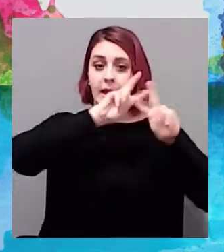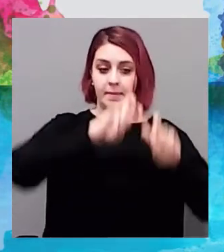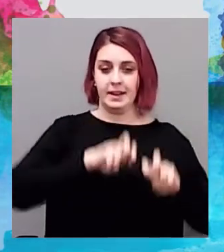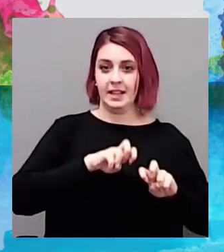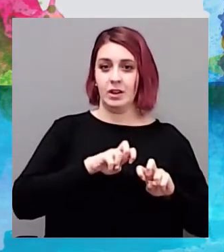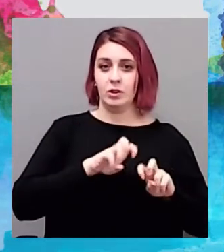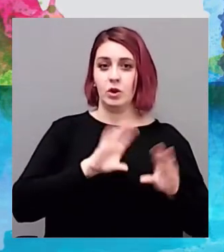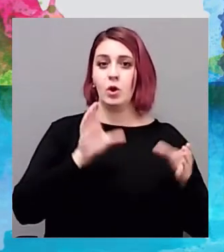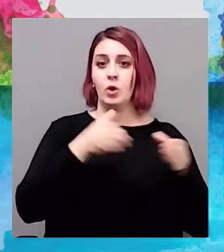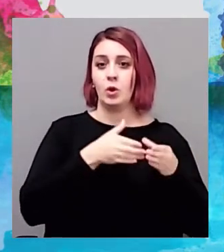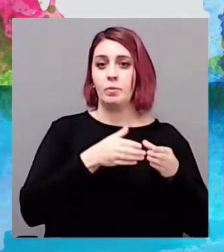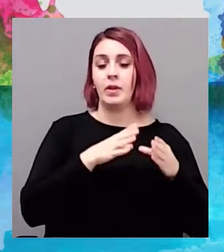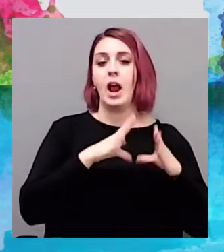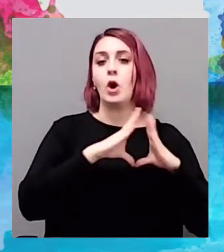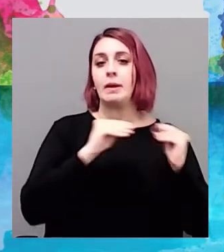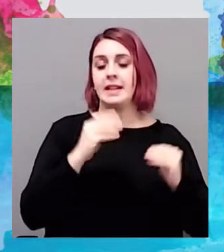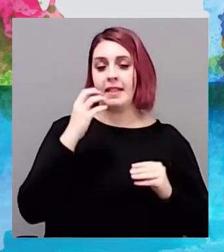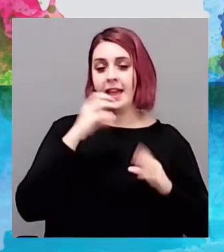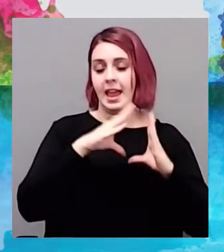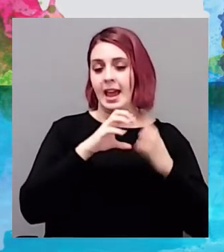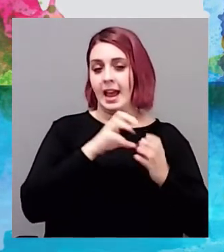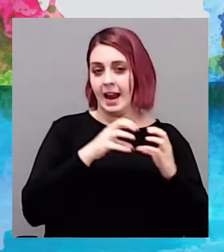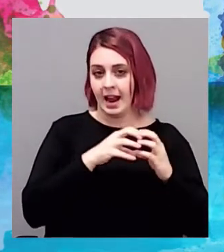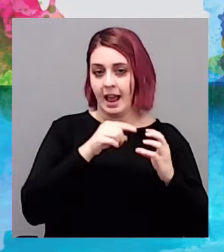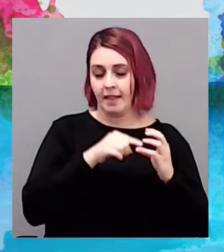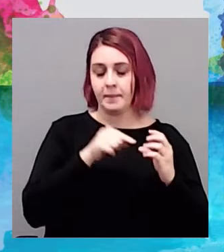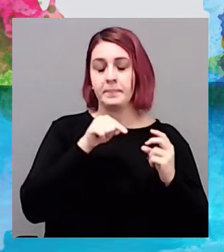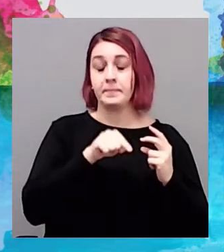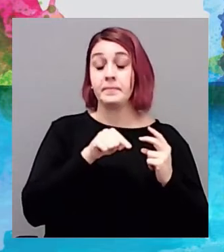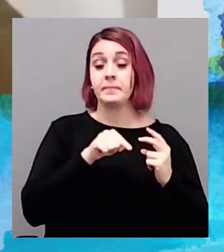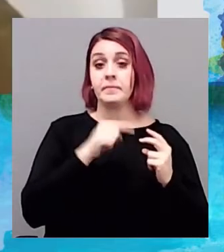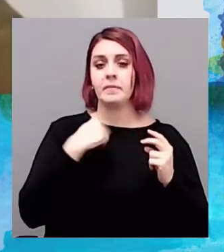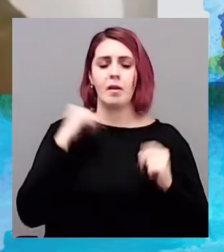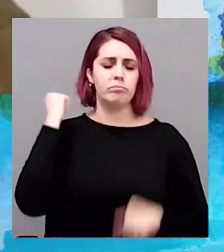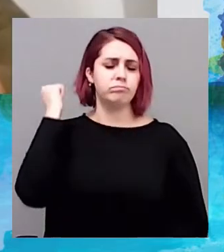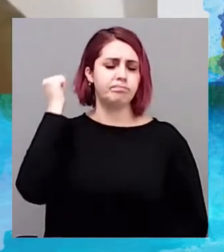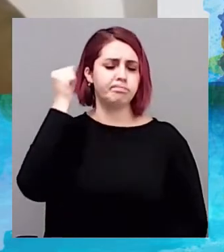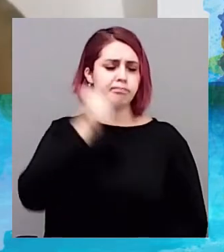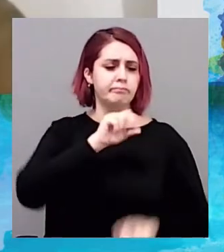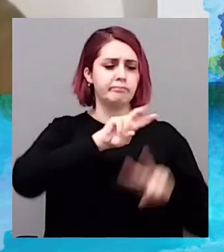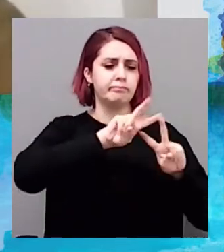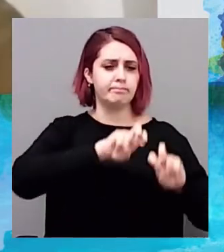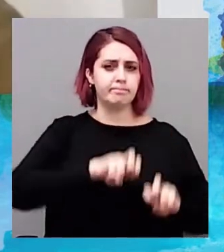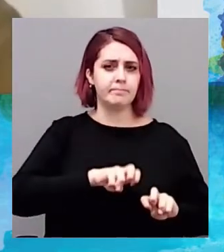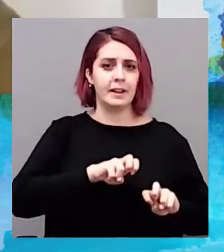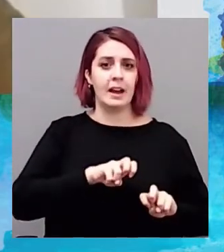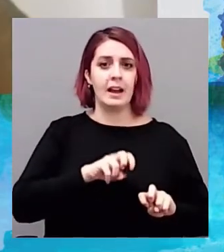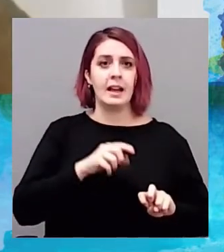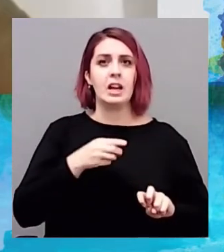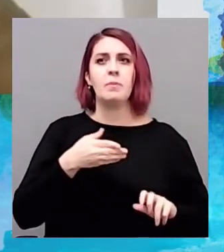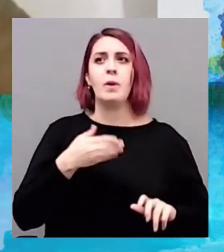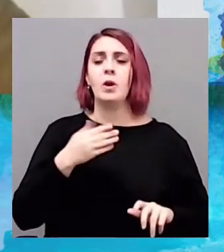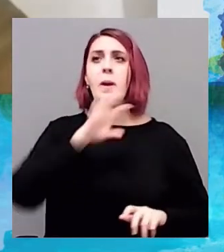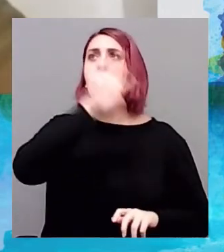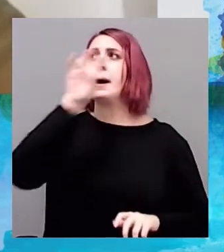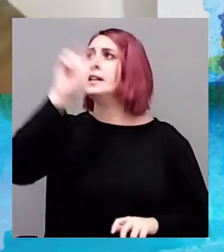de la Universidad de Granada, en el que llevamos muchos años investigando qué se hace en accesibilidad en otros países, qué